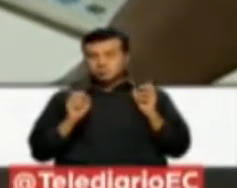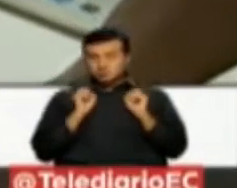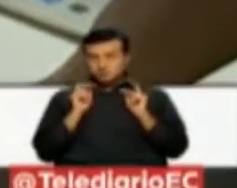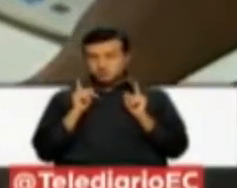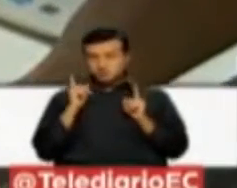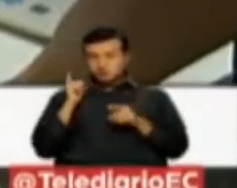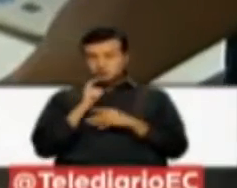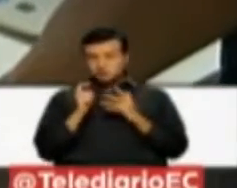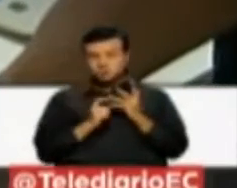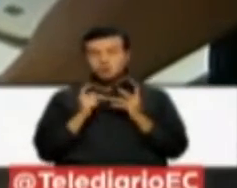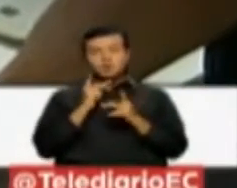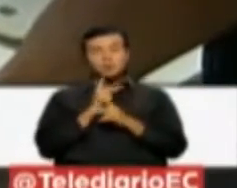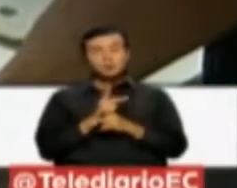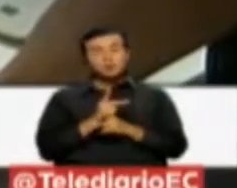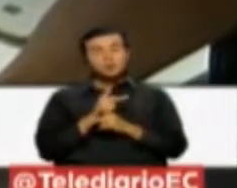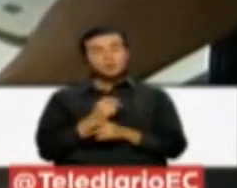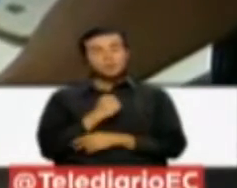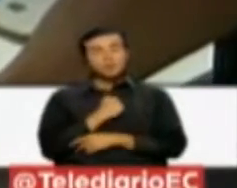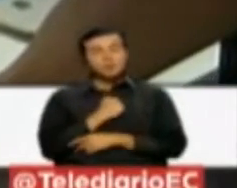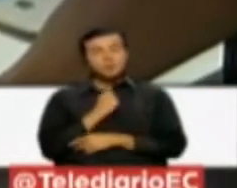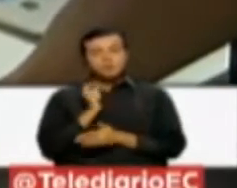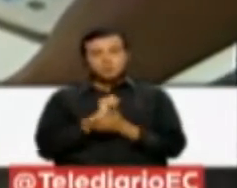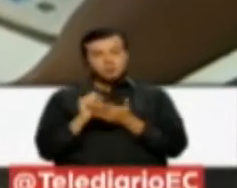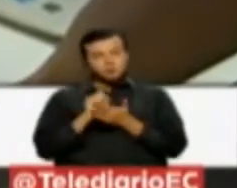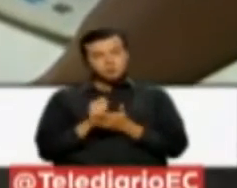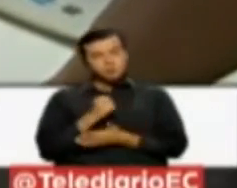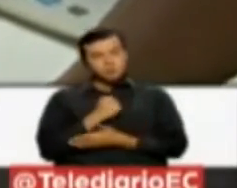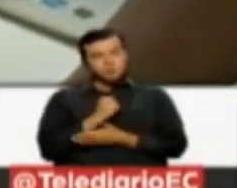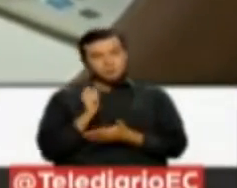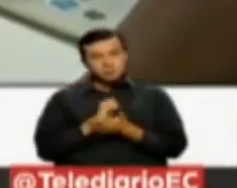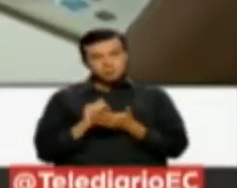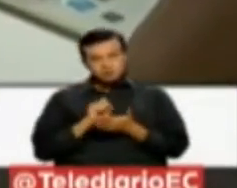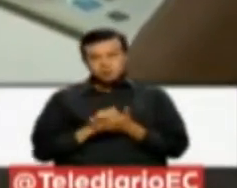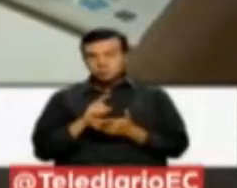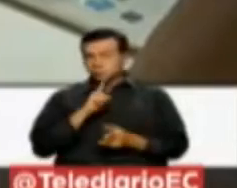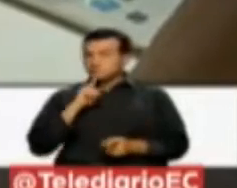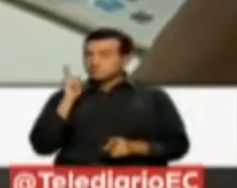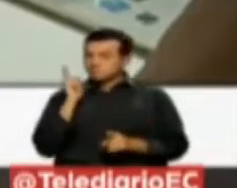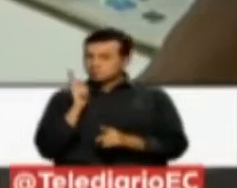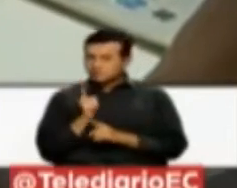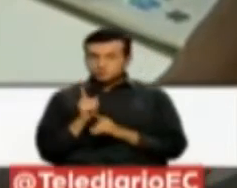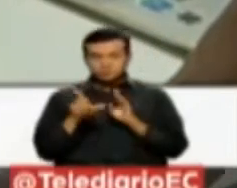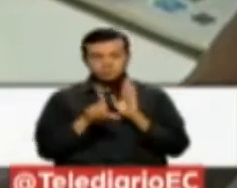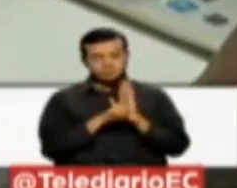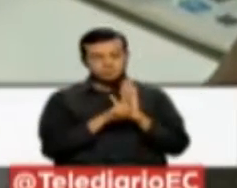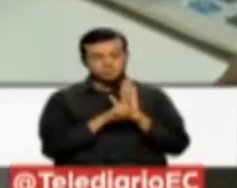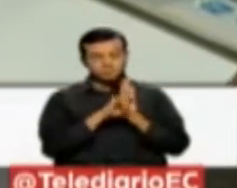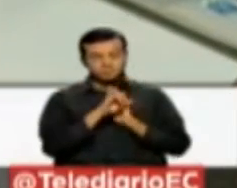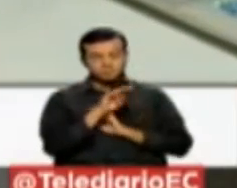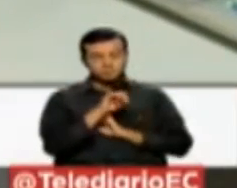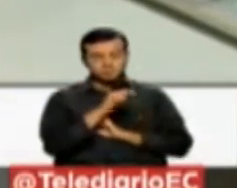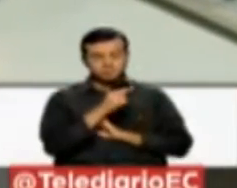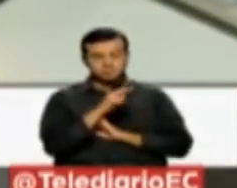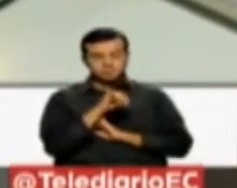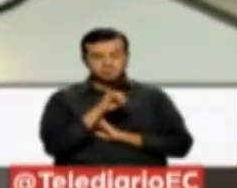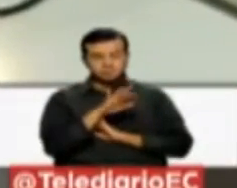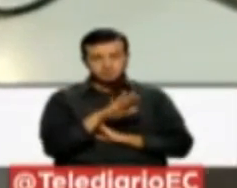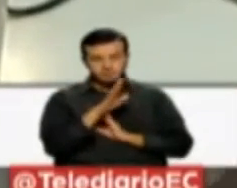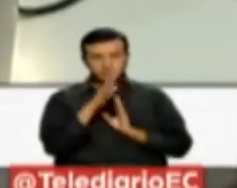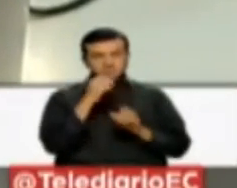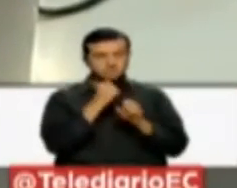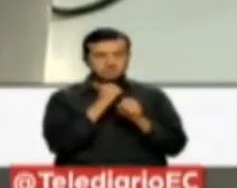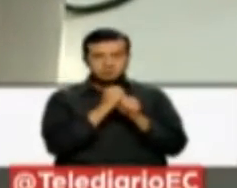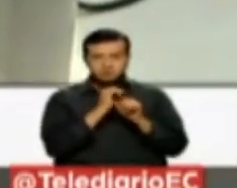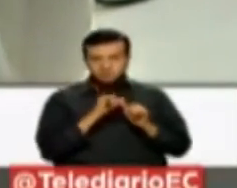oportunidades necesitamos proteger nuestra propiedad intelectual, ¿no? Si bien cierto, desde el Código Ingenio se está trabajando justamente para